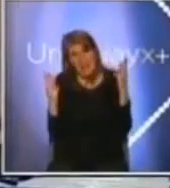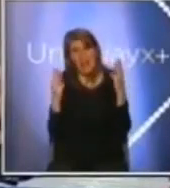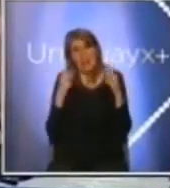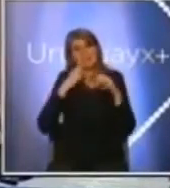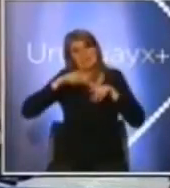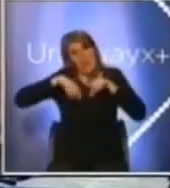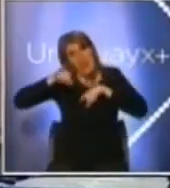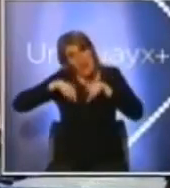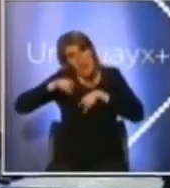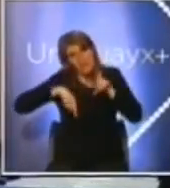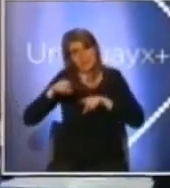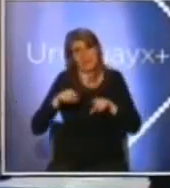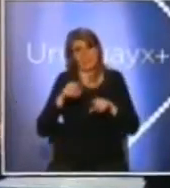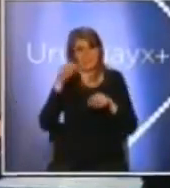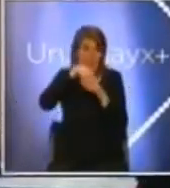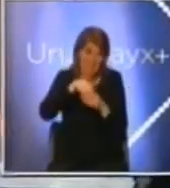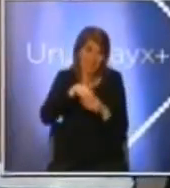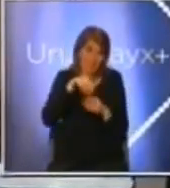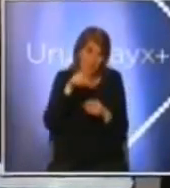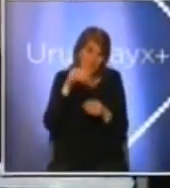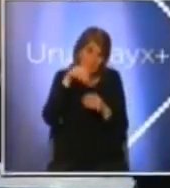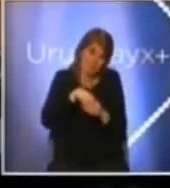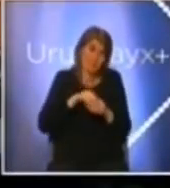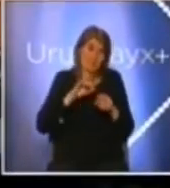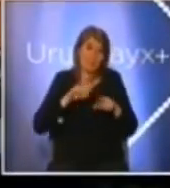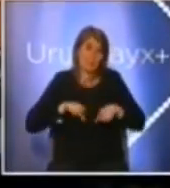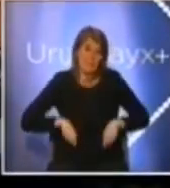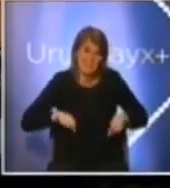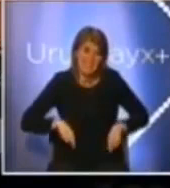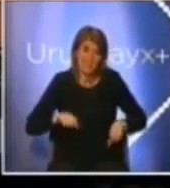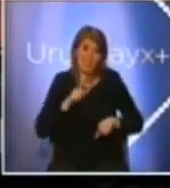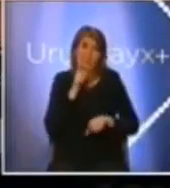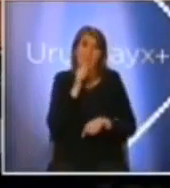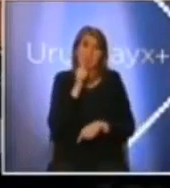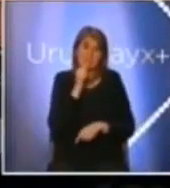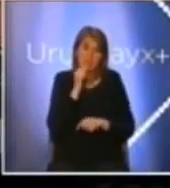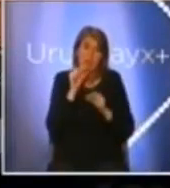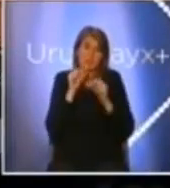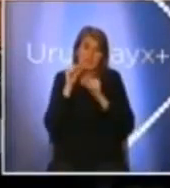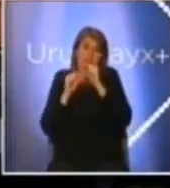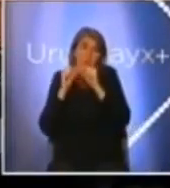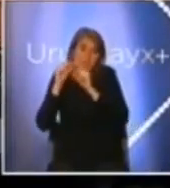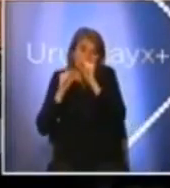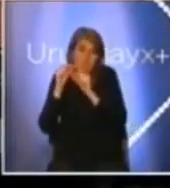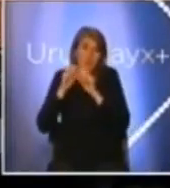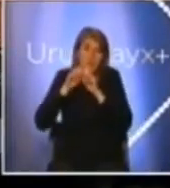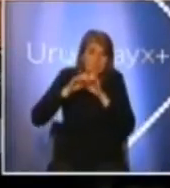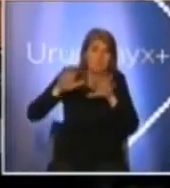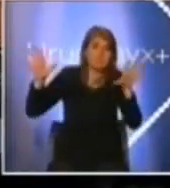principio, dentro del propio de la órbita del Ministerio del Interior, pero progresivamente en otros ámbitos del